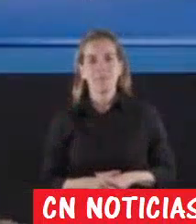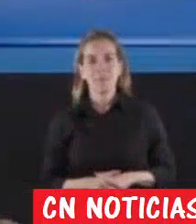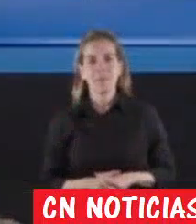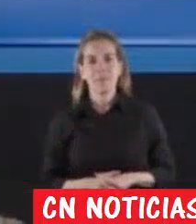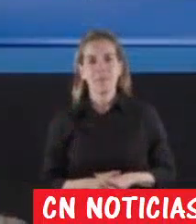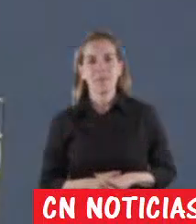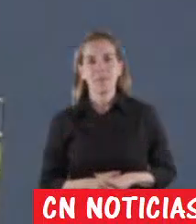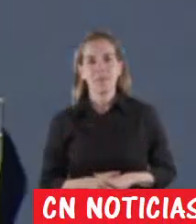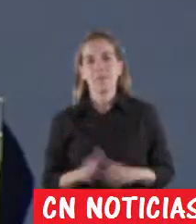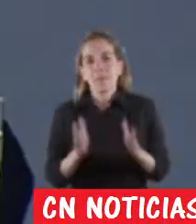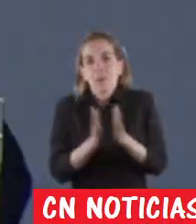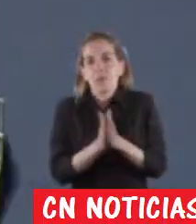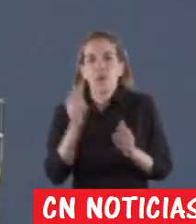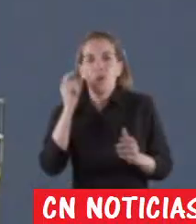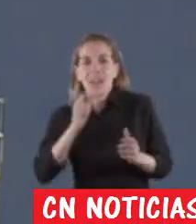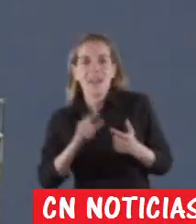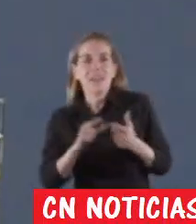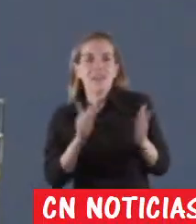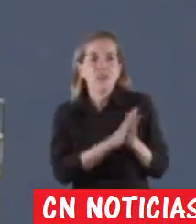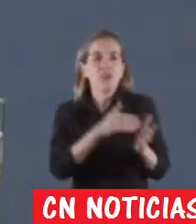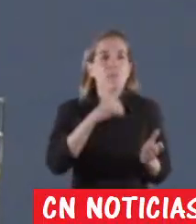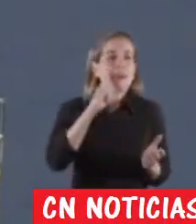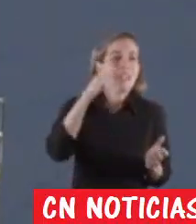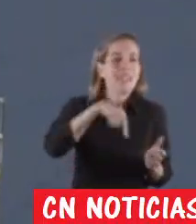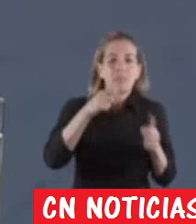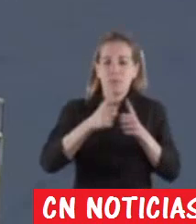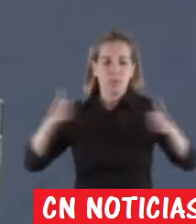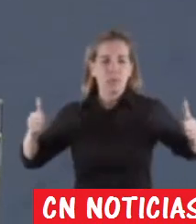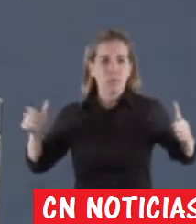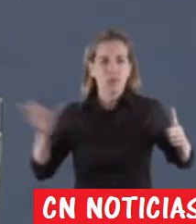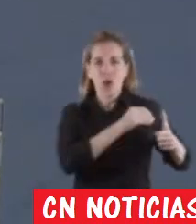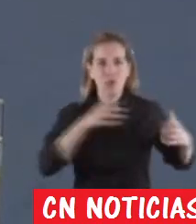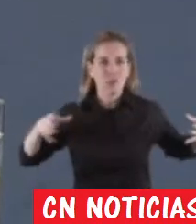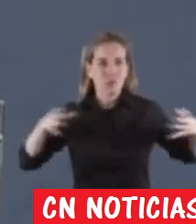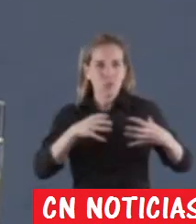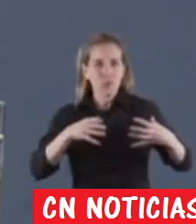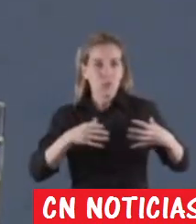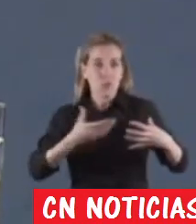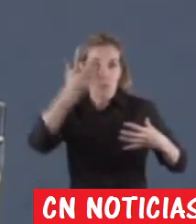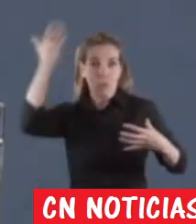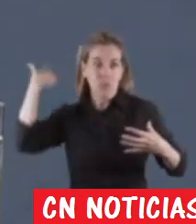Miren, con Axel, con Martín, todos los que estamos aquí, nos ha tocado pasar